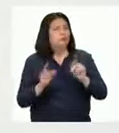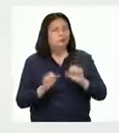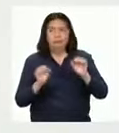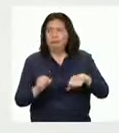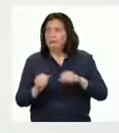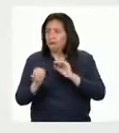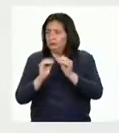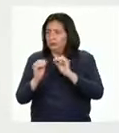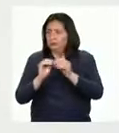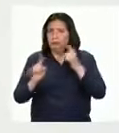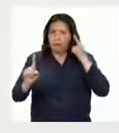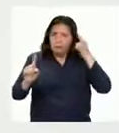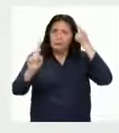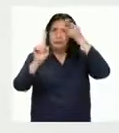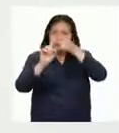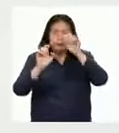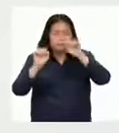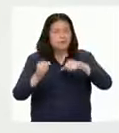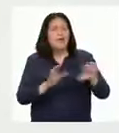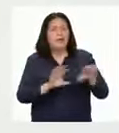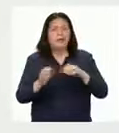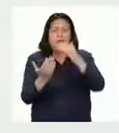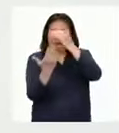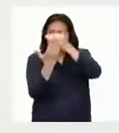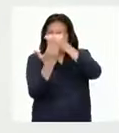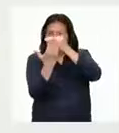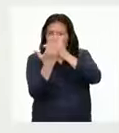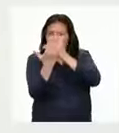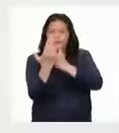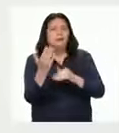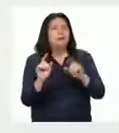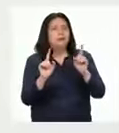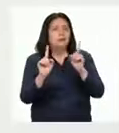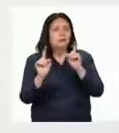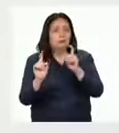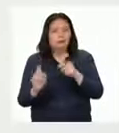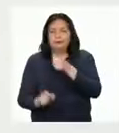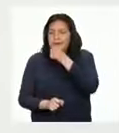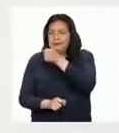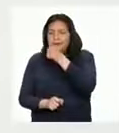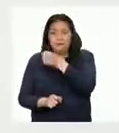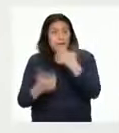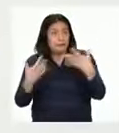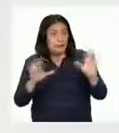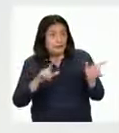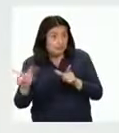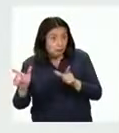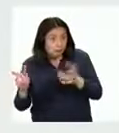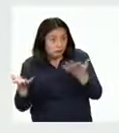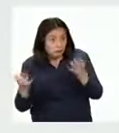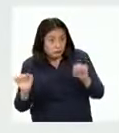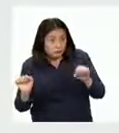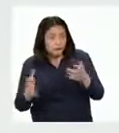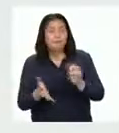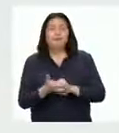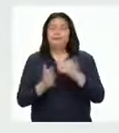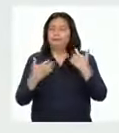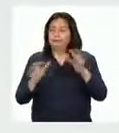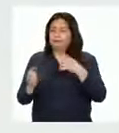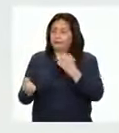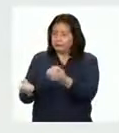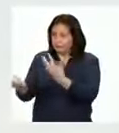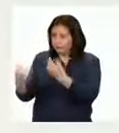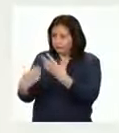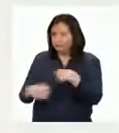de resolver el reto de construir un esquema de entrevista. ¿Están listas y listos? Como ya nos has